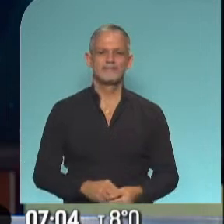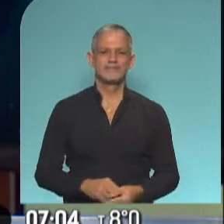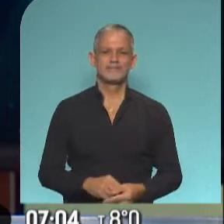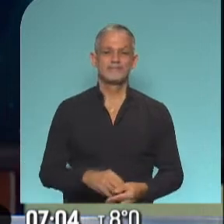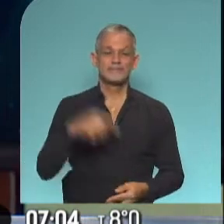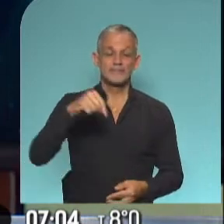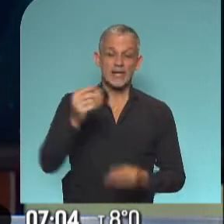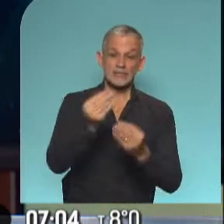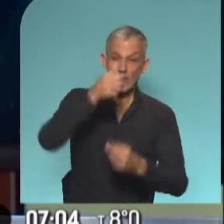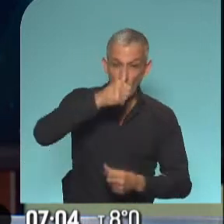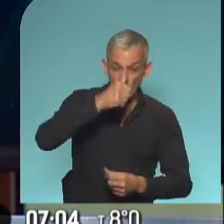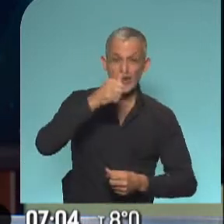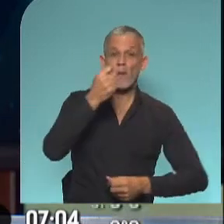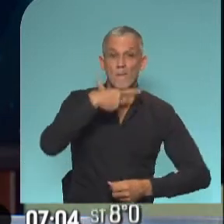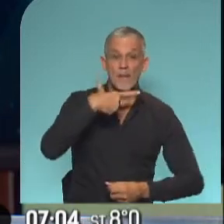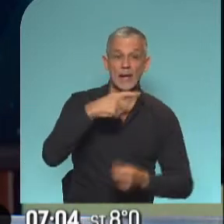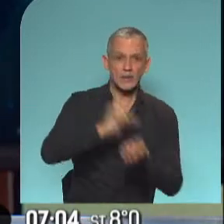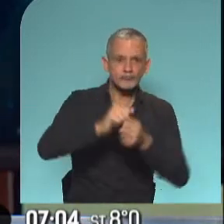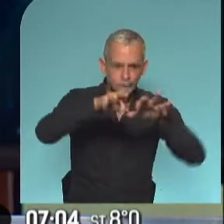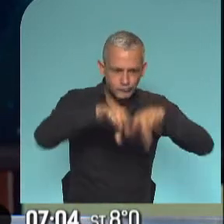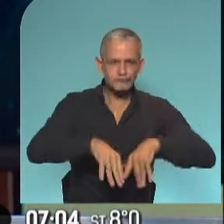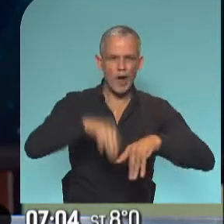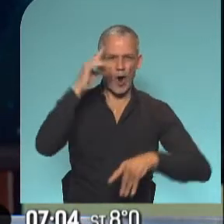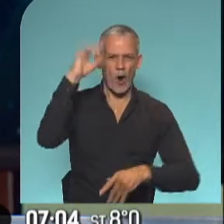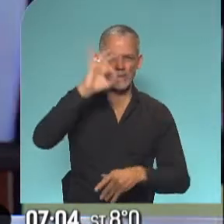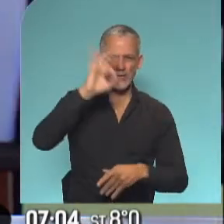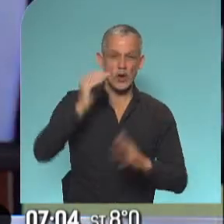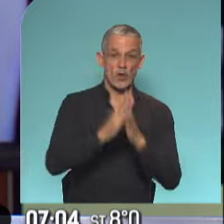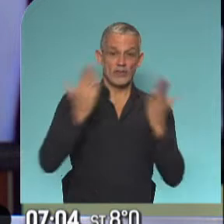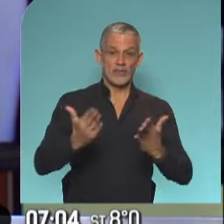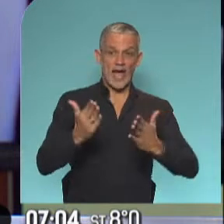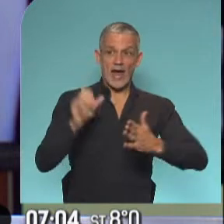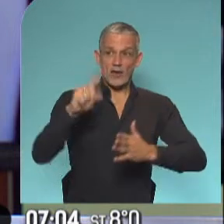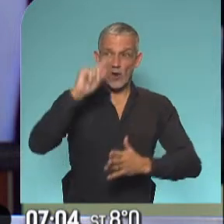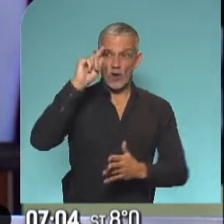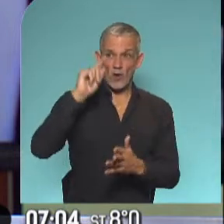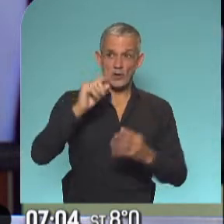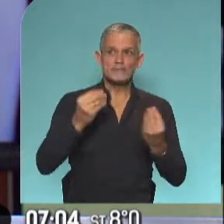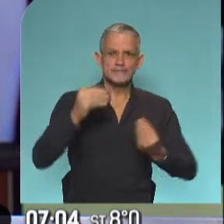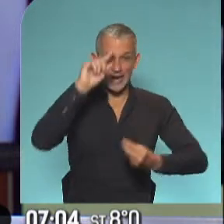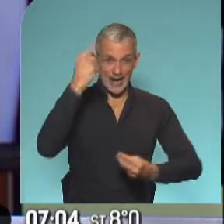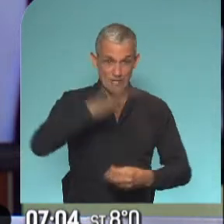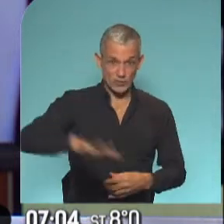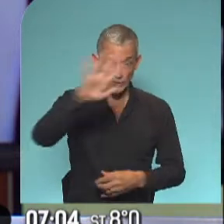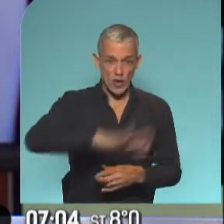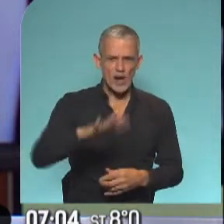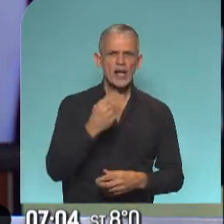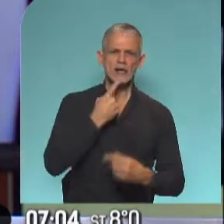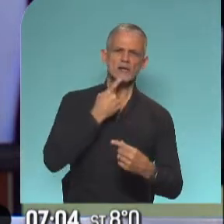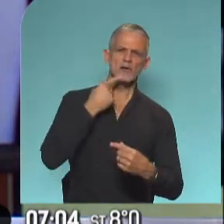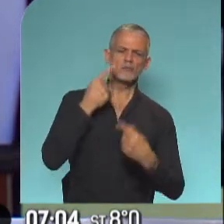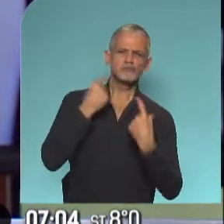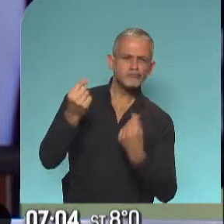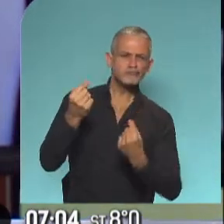Durante este fin de semana, Mauricio Macri publicó una columna de opinión en un diario de circulación nacional que generó cuestionamientos de parte